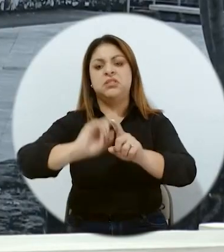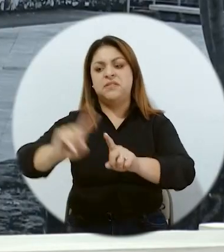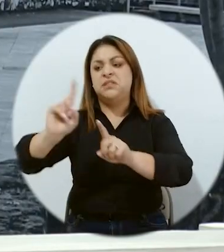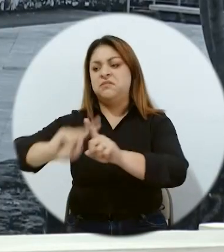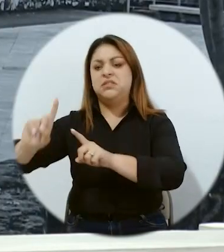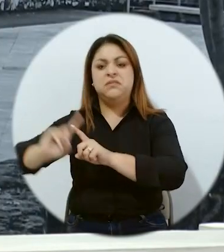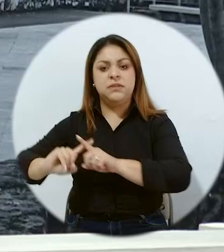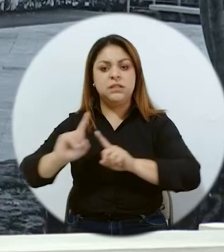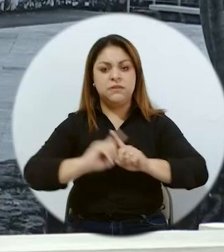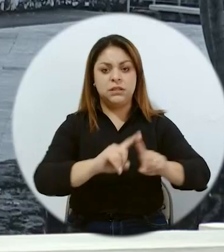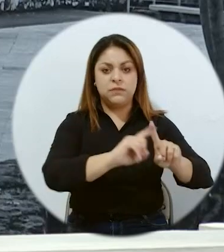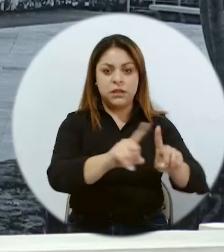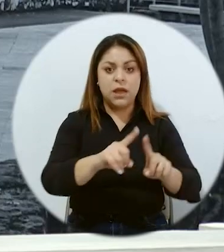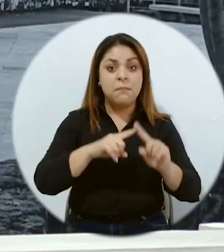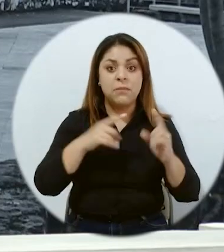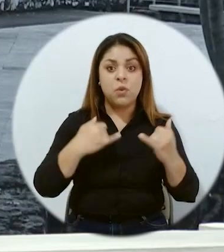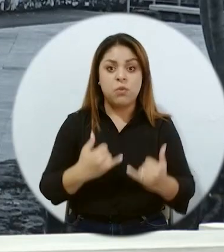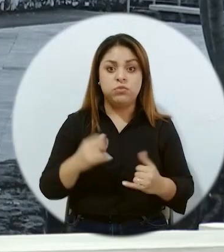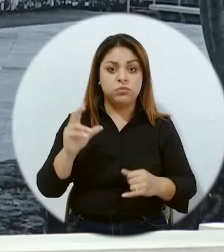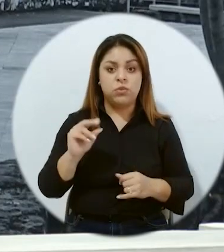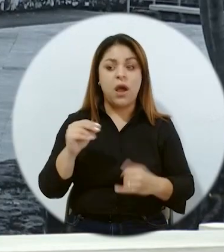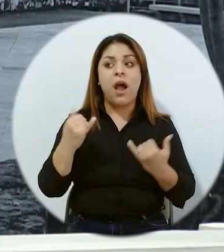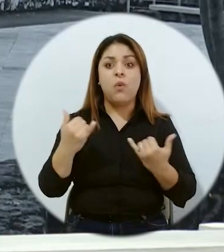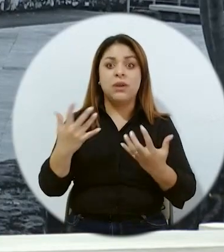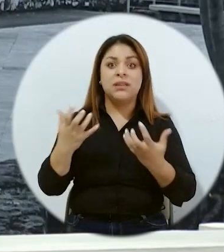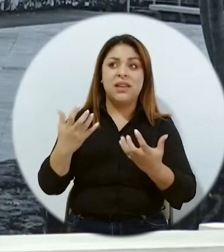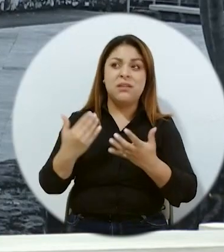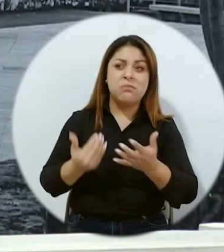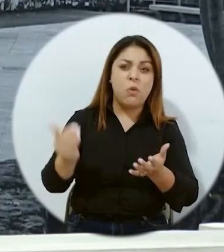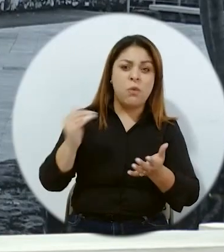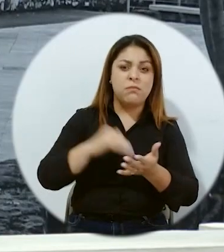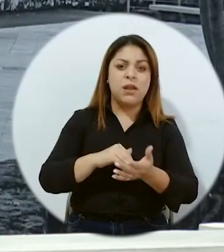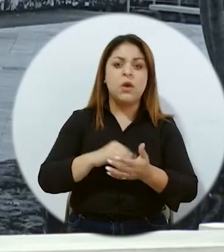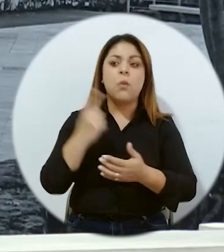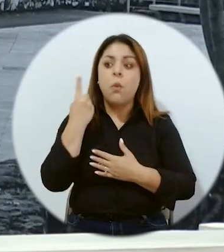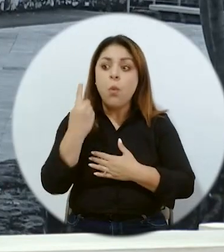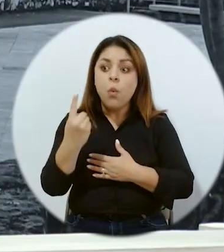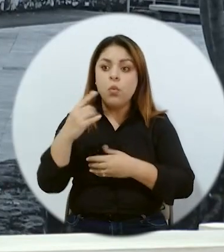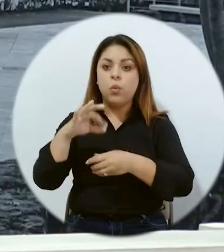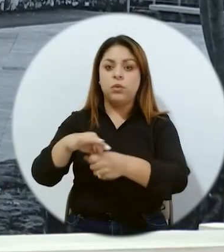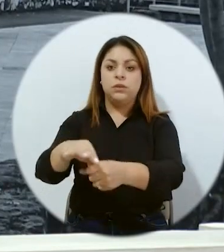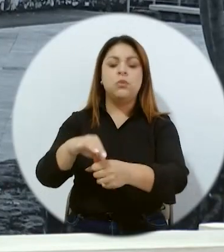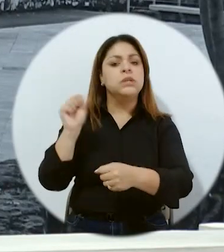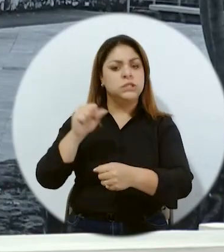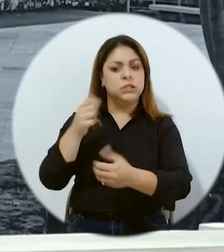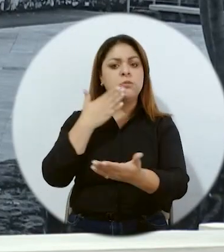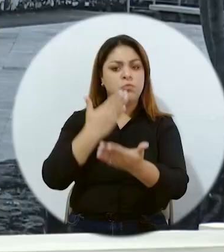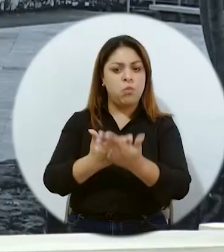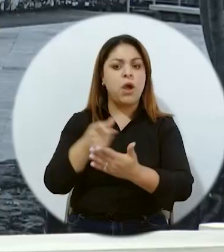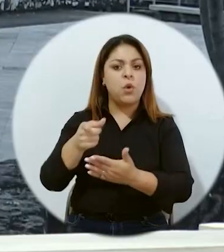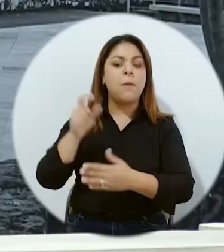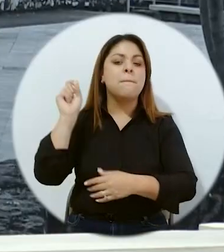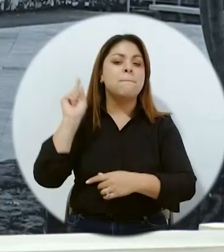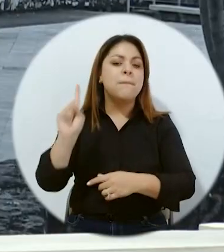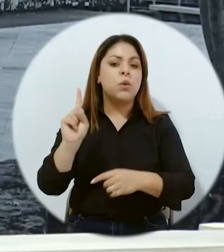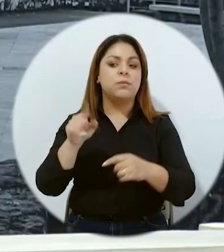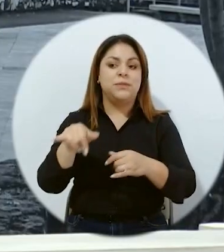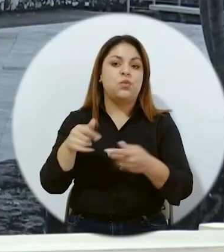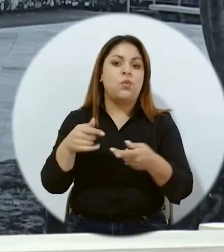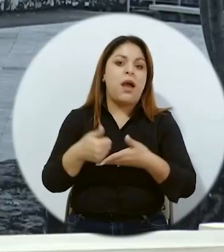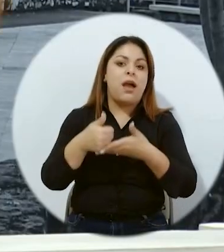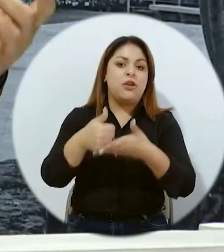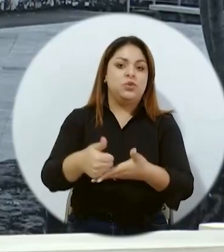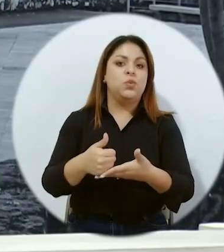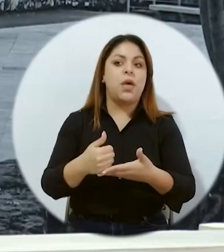hoy en día la agroecología quiere recuperar digamos, los policultivos son esenciales dentro de una práctica agroecológica porque